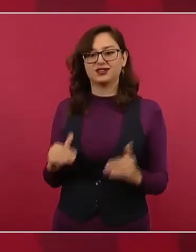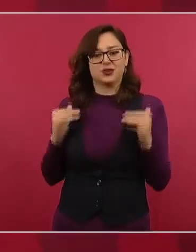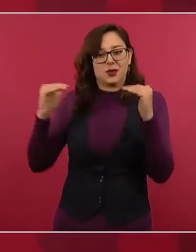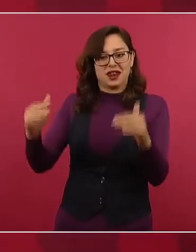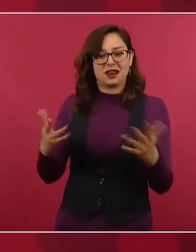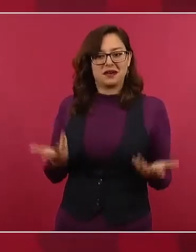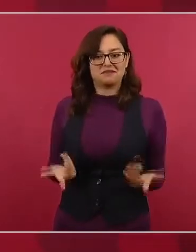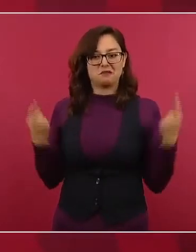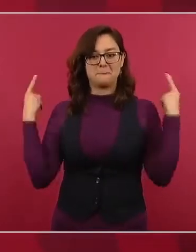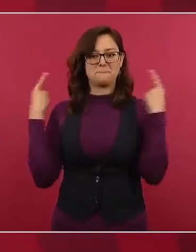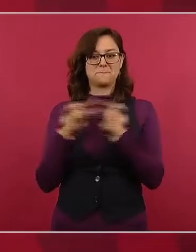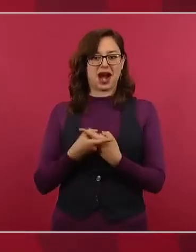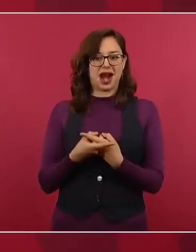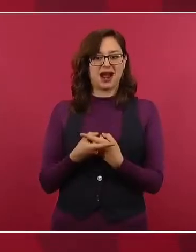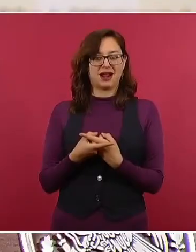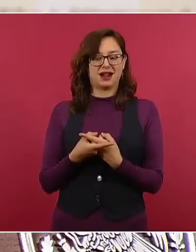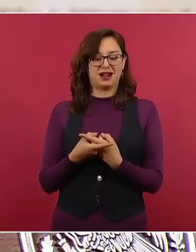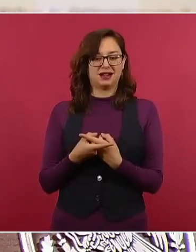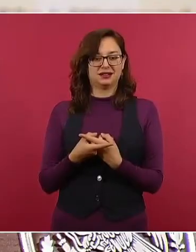Eso es una incongruencia.